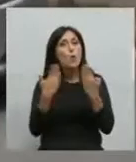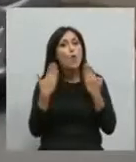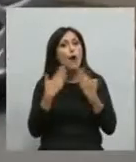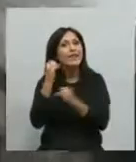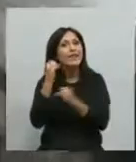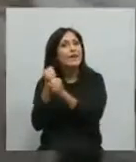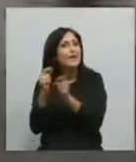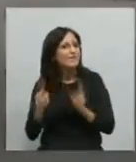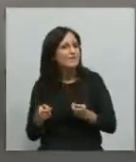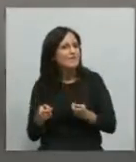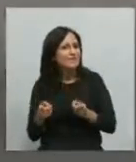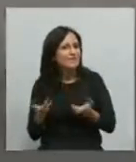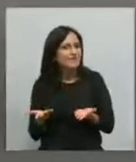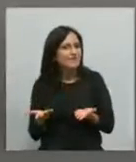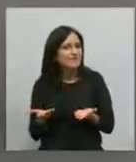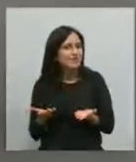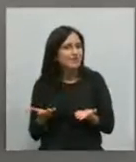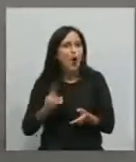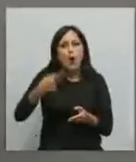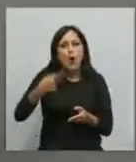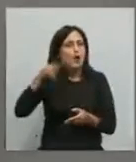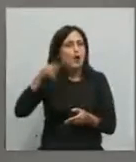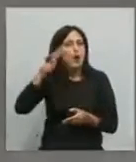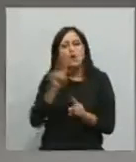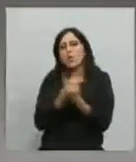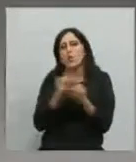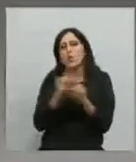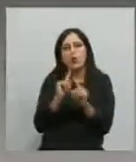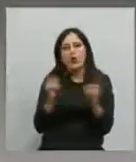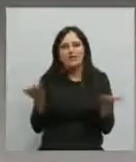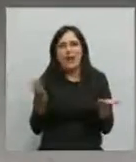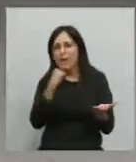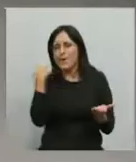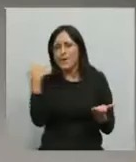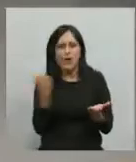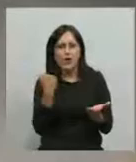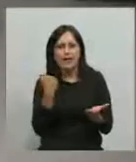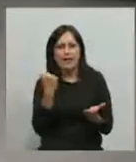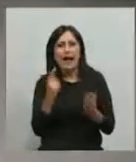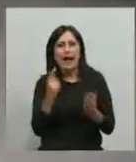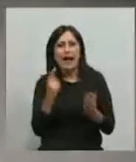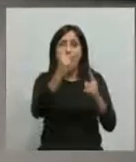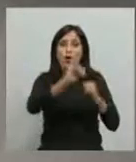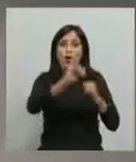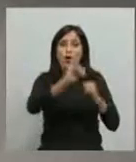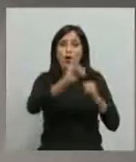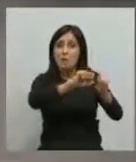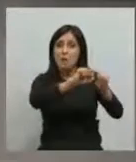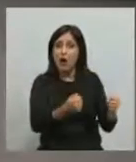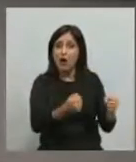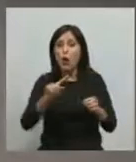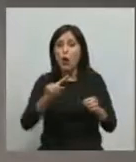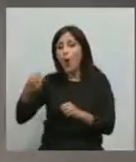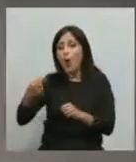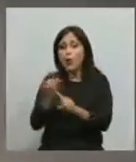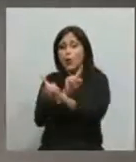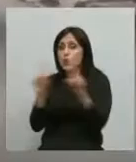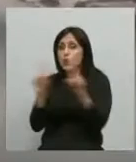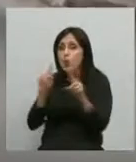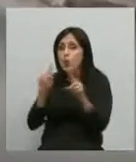en donde pueda protestar pueda tener mi derecho a huelga pero también pueda respetar al otro que quiere ir a trabajar o que tiene que ir a trabajar